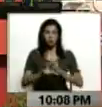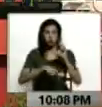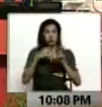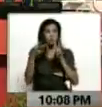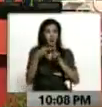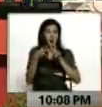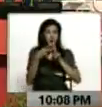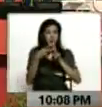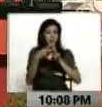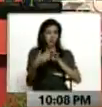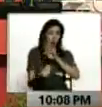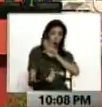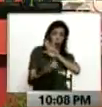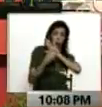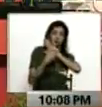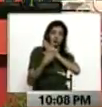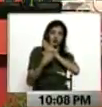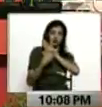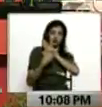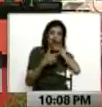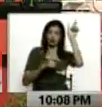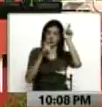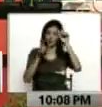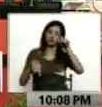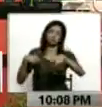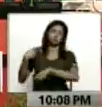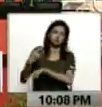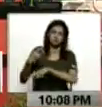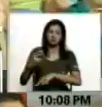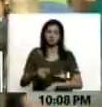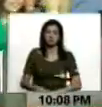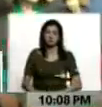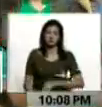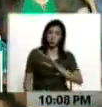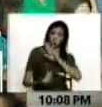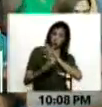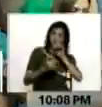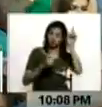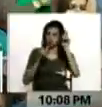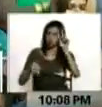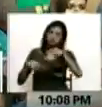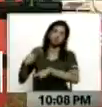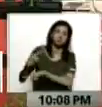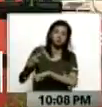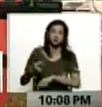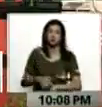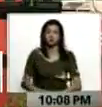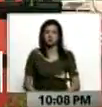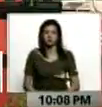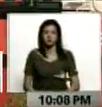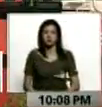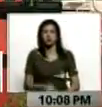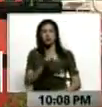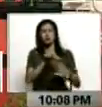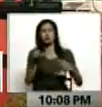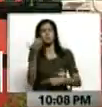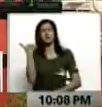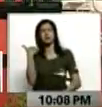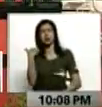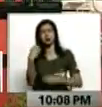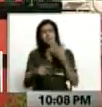ser numeral contraataque chavista numeral contraataque